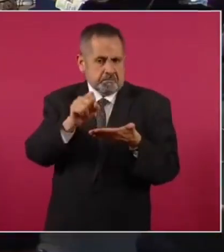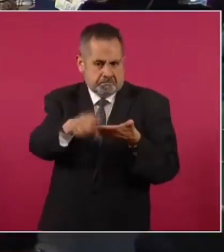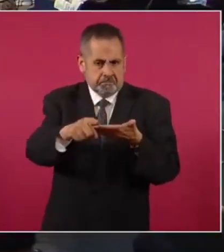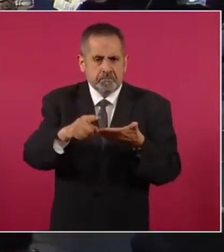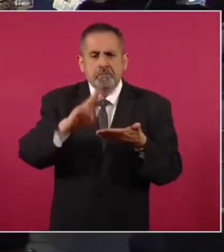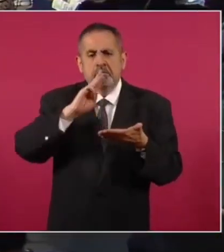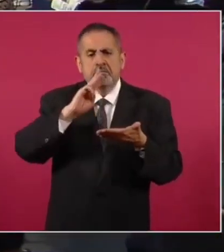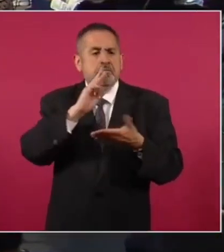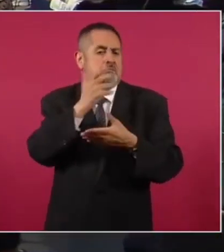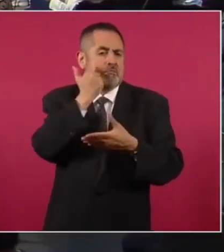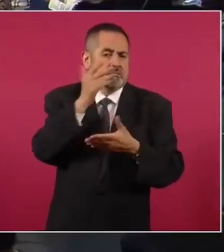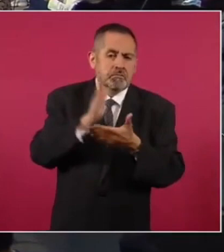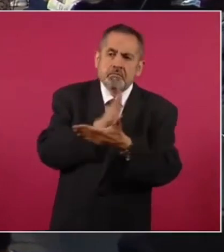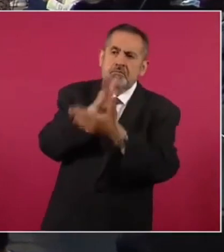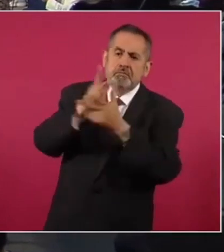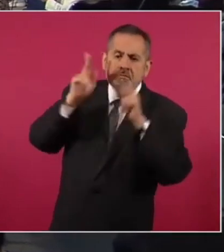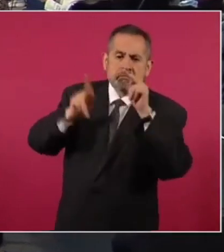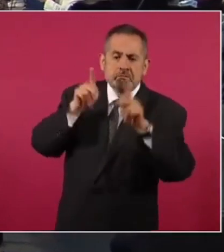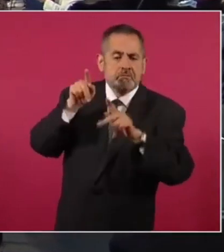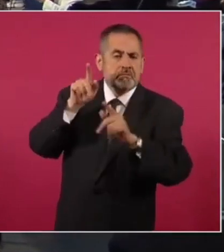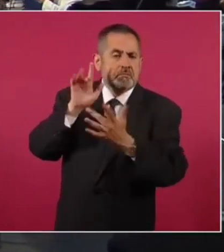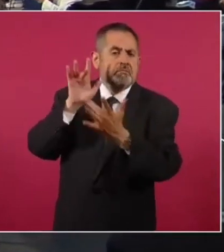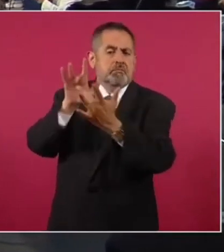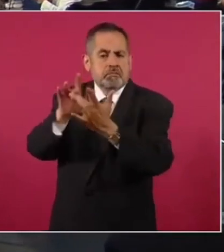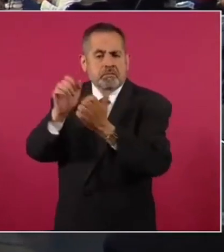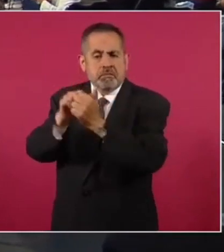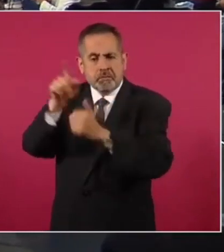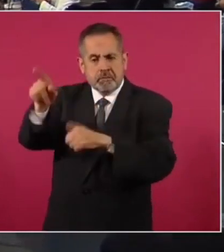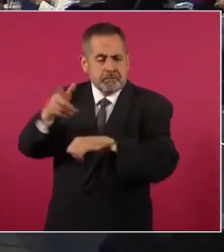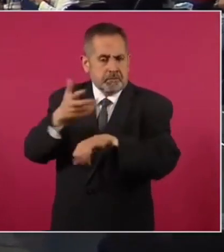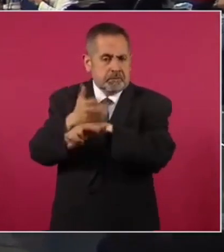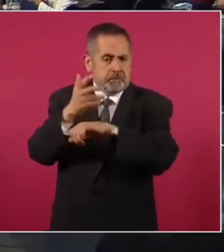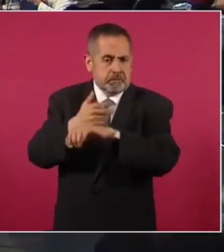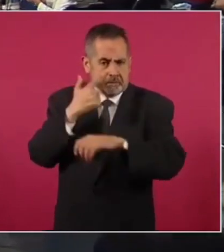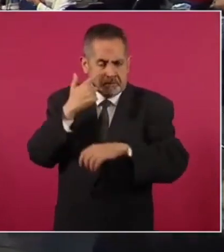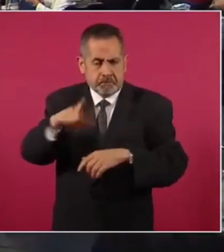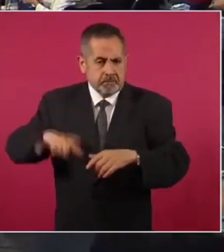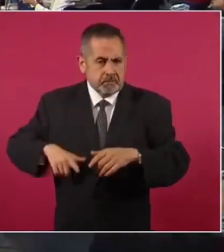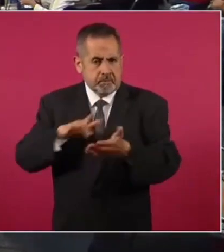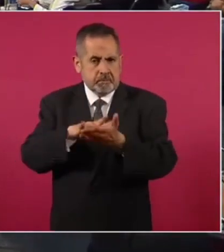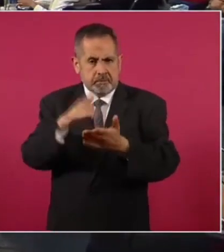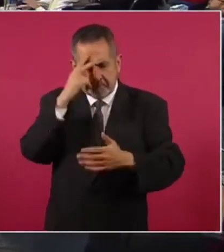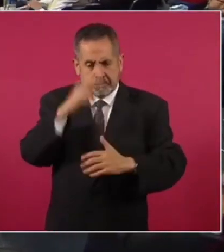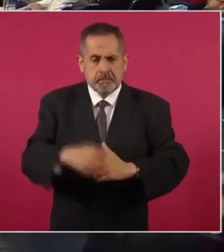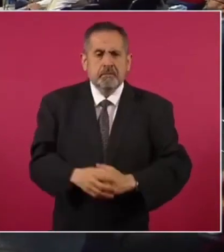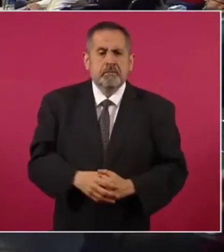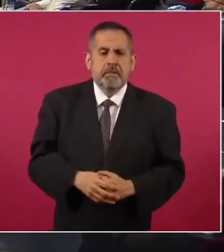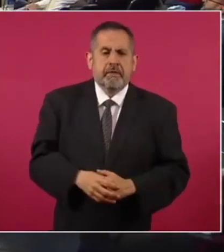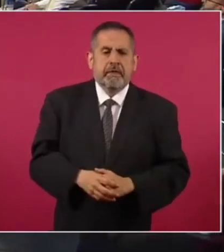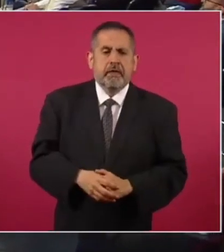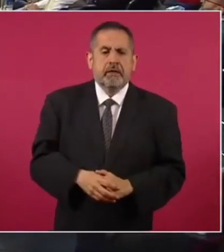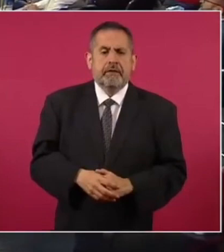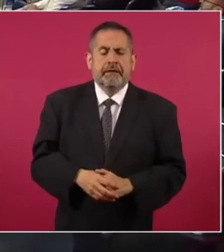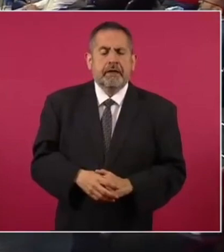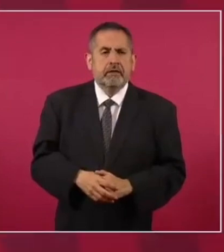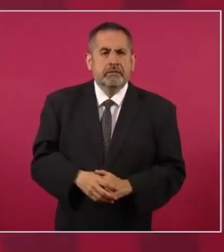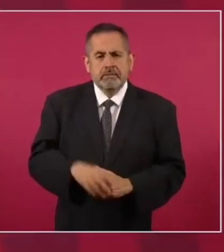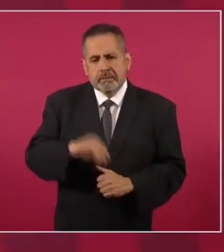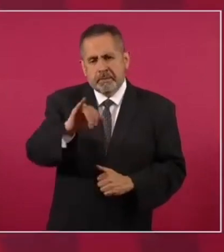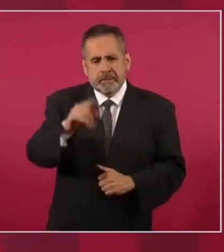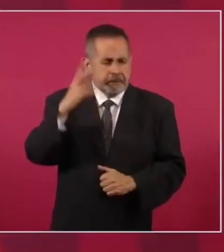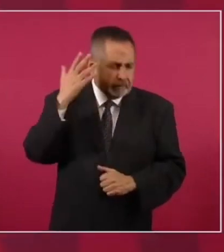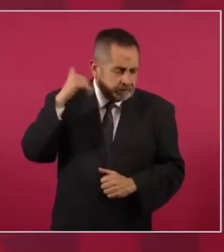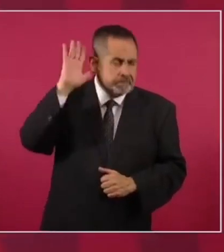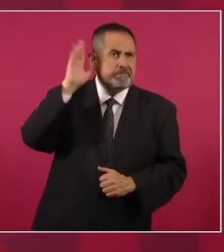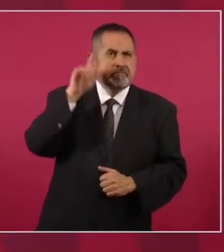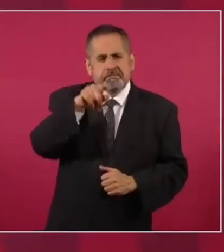que la mamá haya querido apoyo, ¿no?, sobre el gobierno de México. Sí, me pidieron en esa